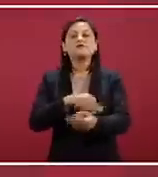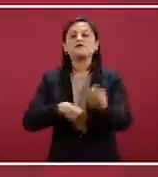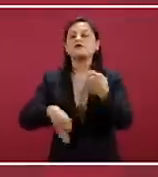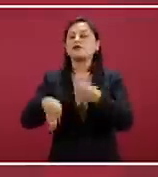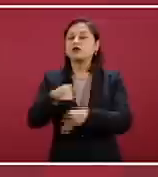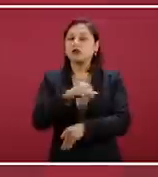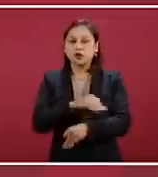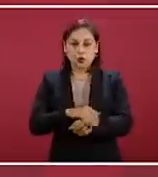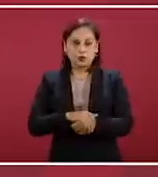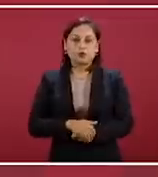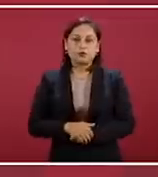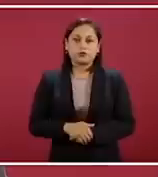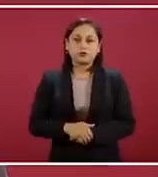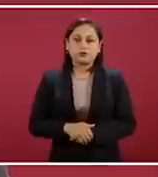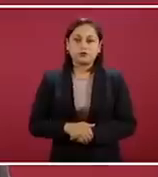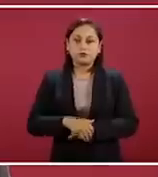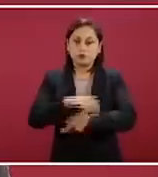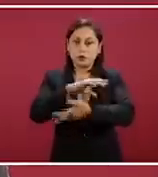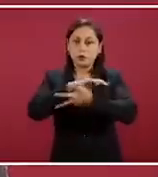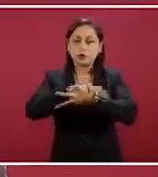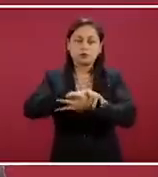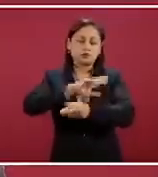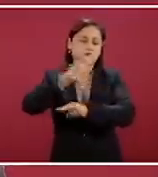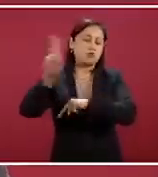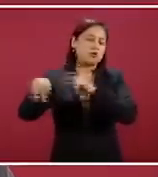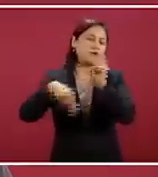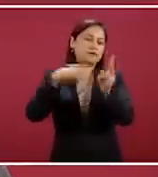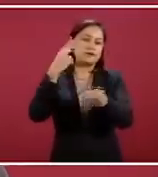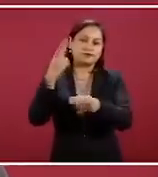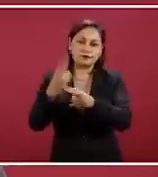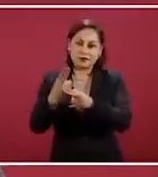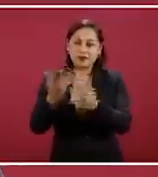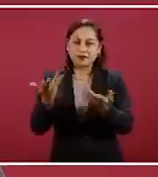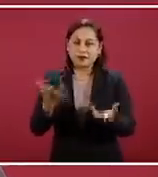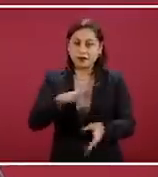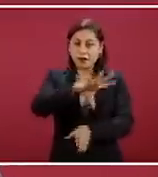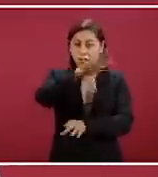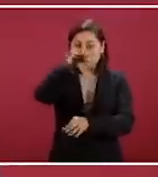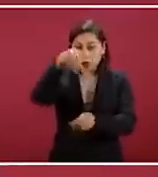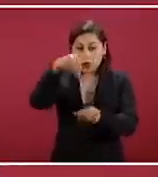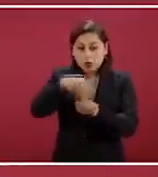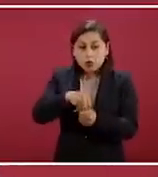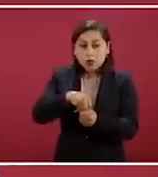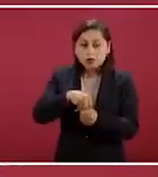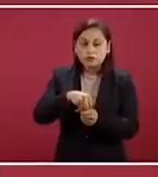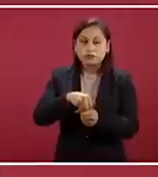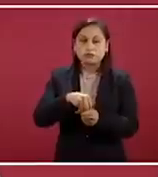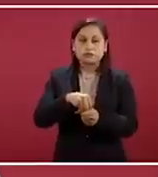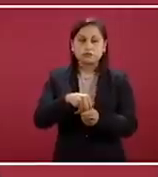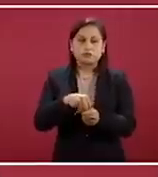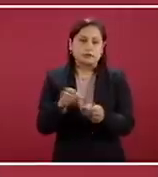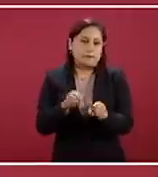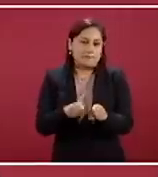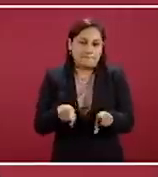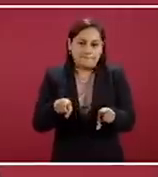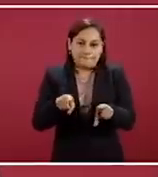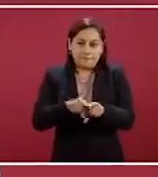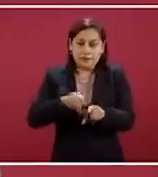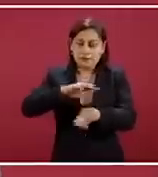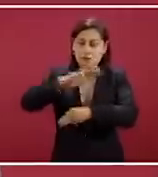incluida la fraternidad universal. Muchas de las cosas que pasan en el mundo